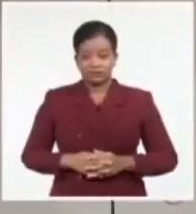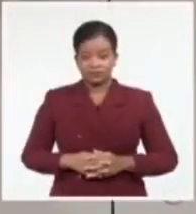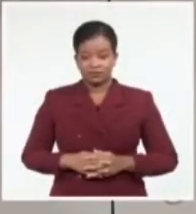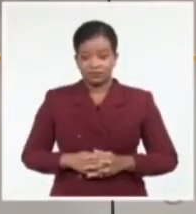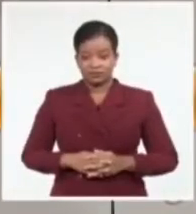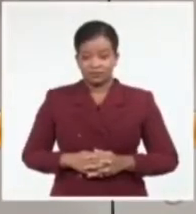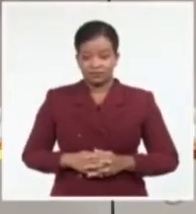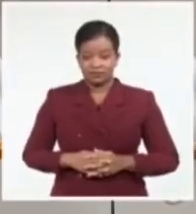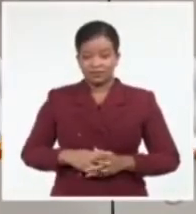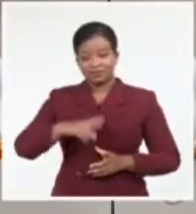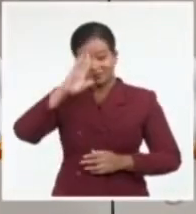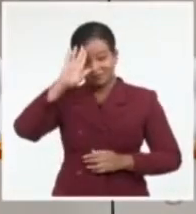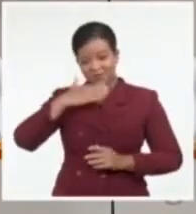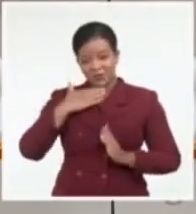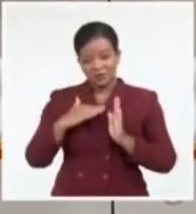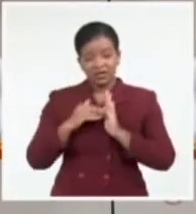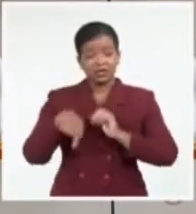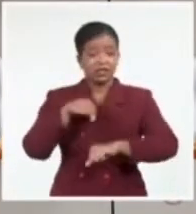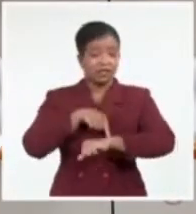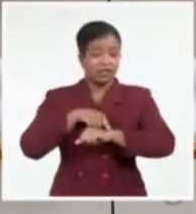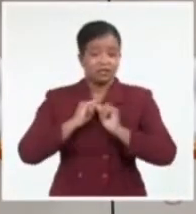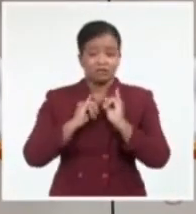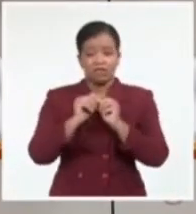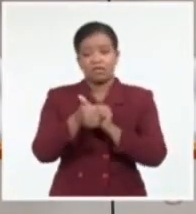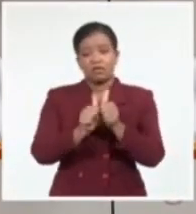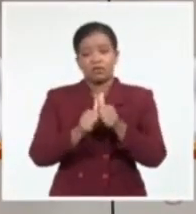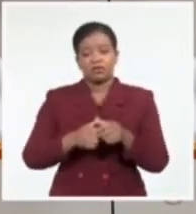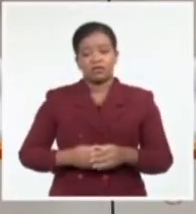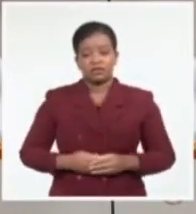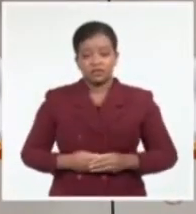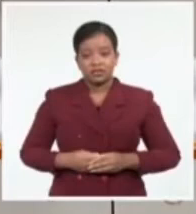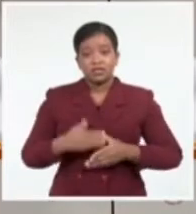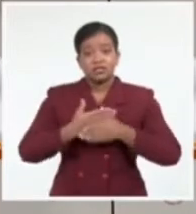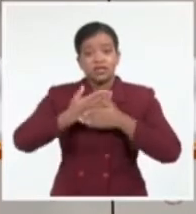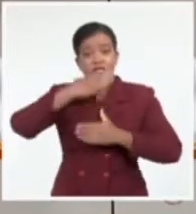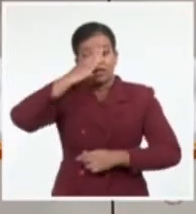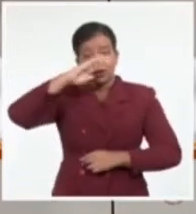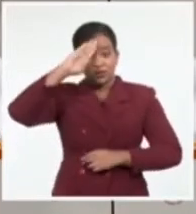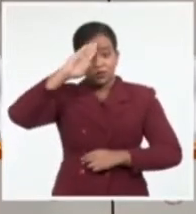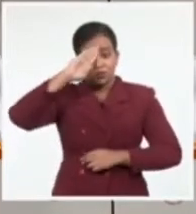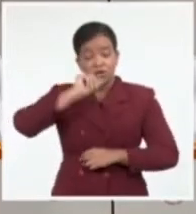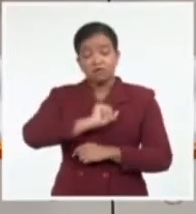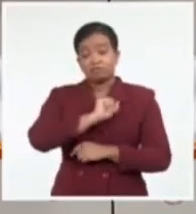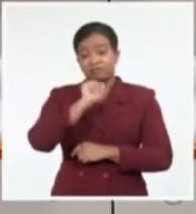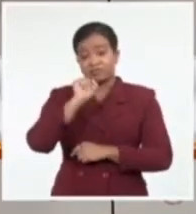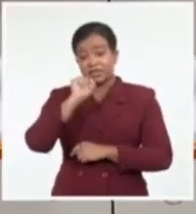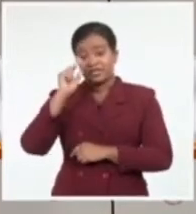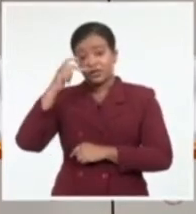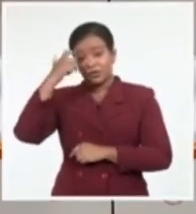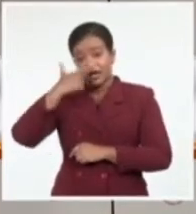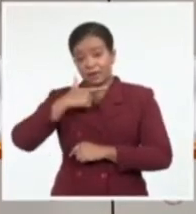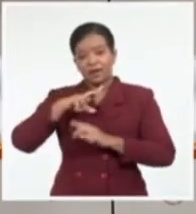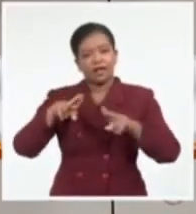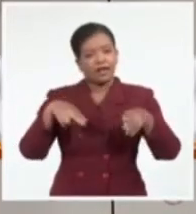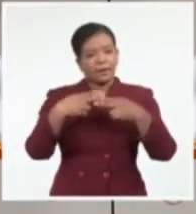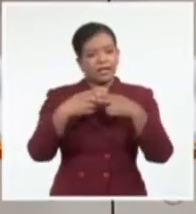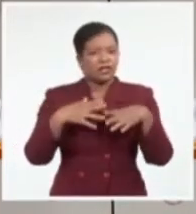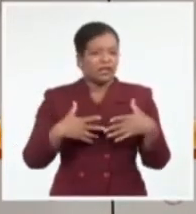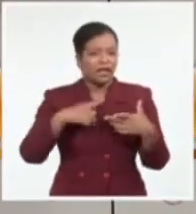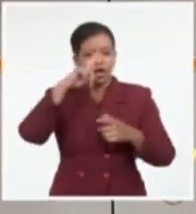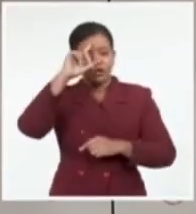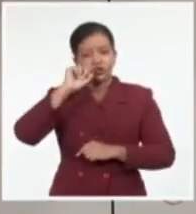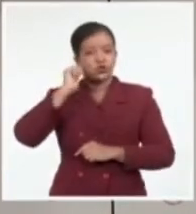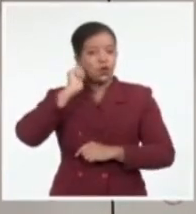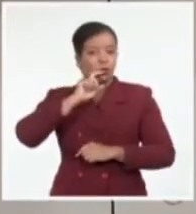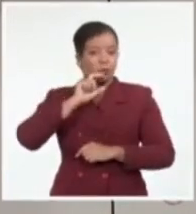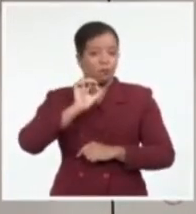Muy buenas tardes, tiempo para los deportes. Santiago de Cuba frenó el invicto de Ciego de Ávila en el Campeonato Nacional de Softball al imponerse por la vía del